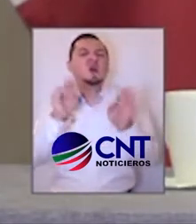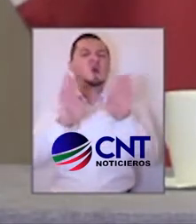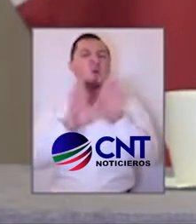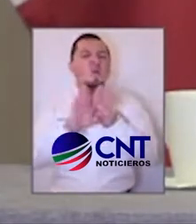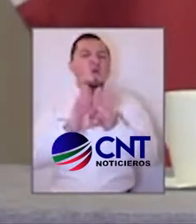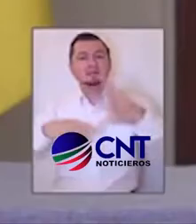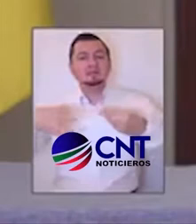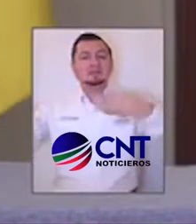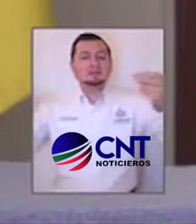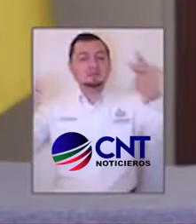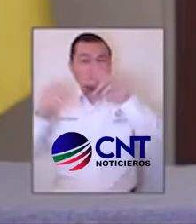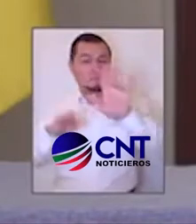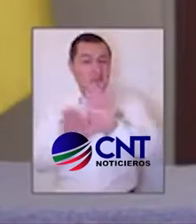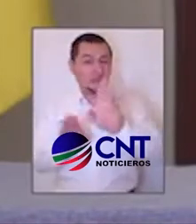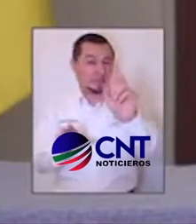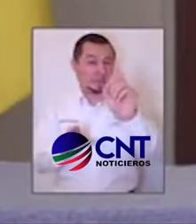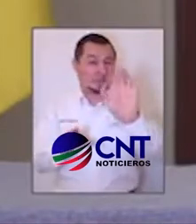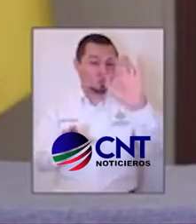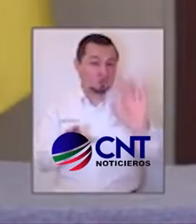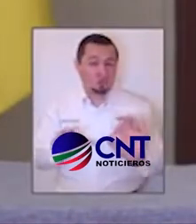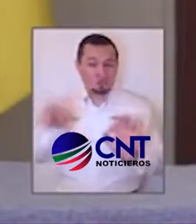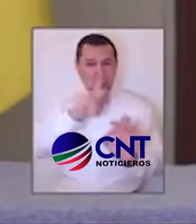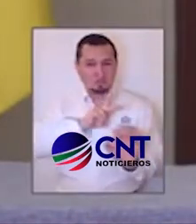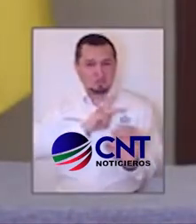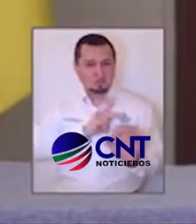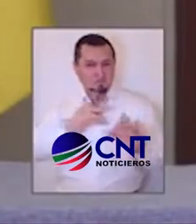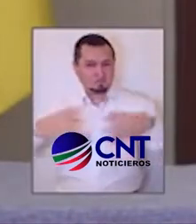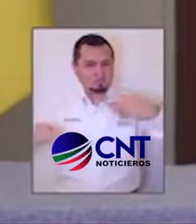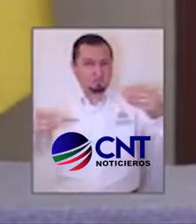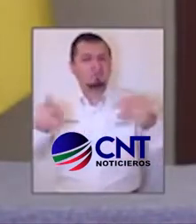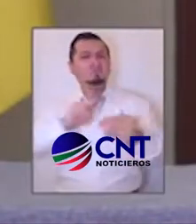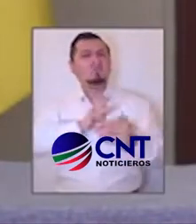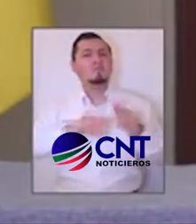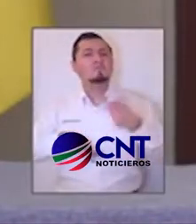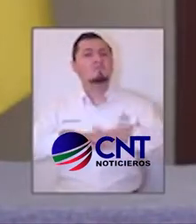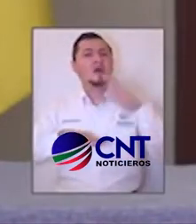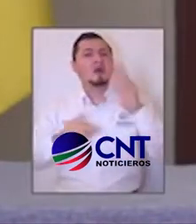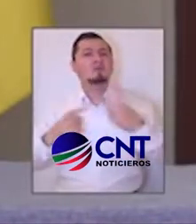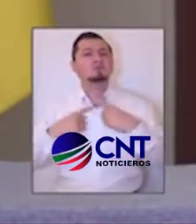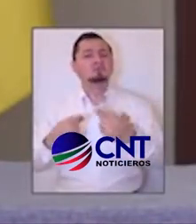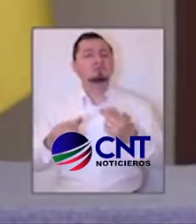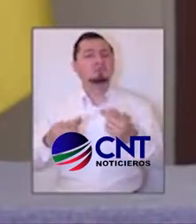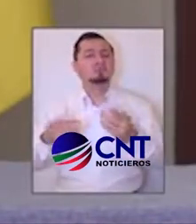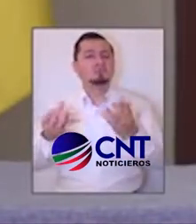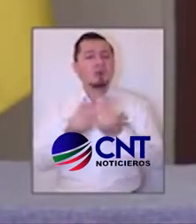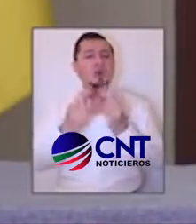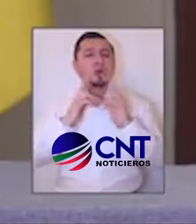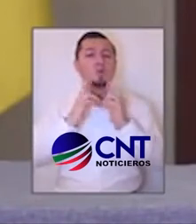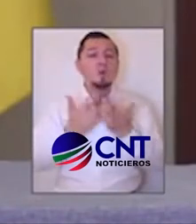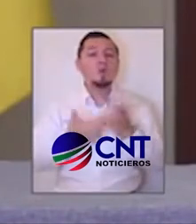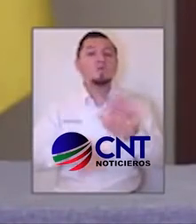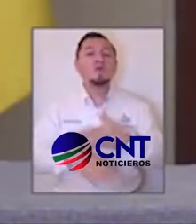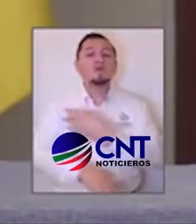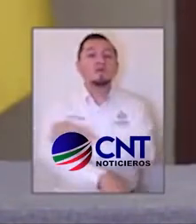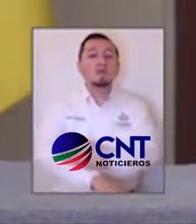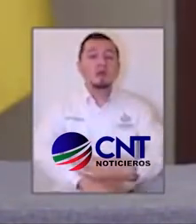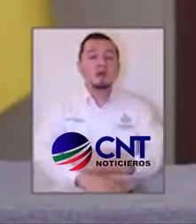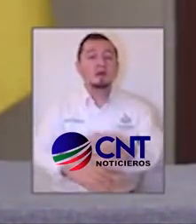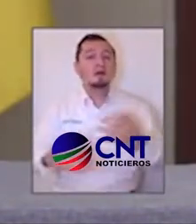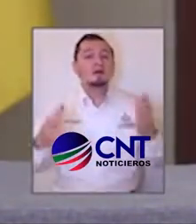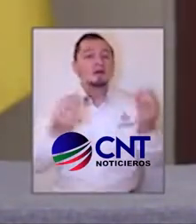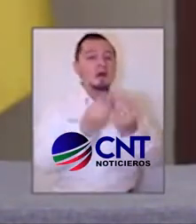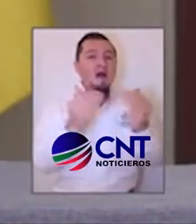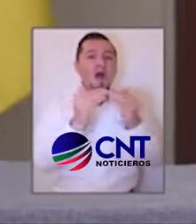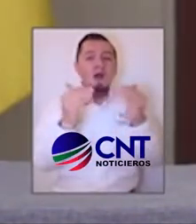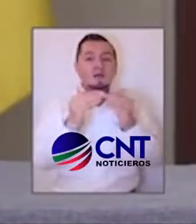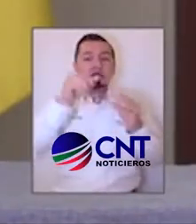este viernes. Identificamos que cerca del 30% de los contagios se habían dado debido a reuniones familiares,